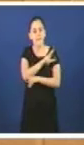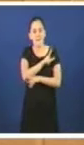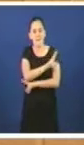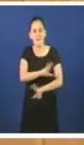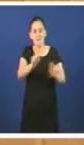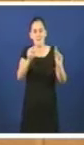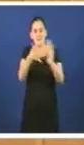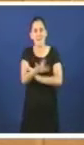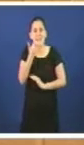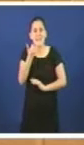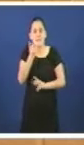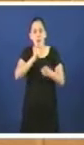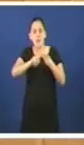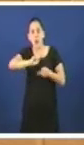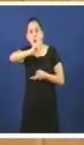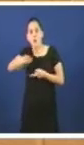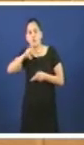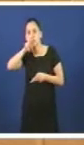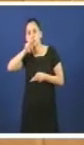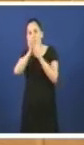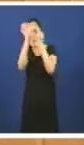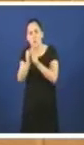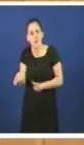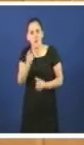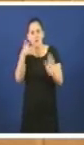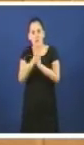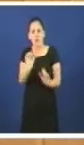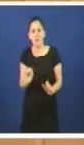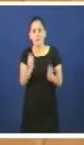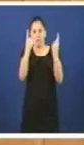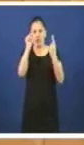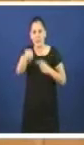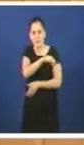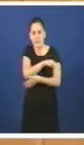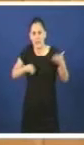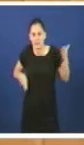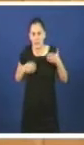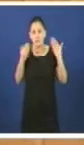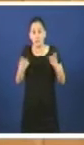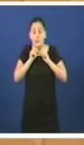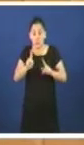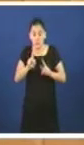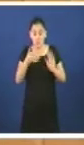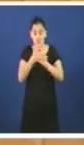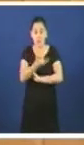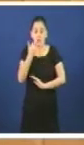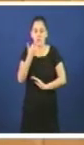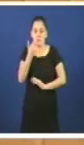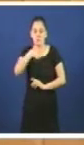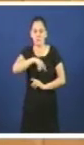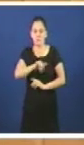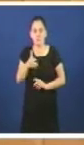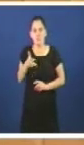dialecto en un idioma estén carácter de oficialidad en galiza de aquel así un idioma tenemos débito a poder